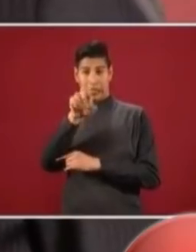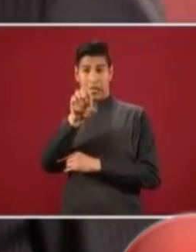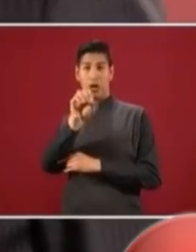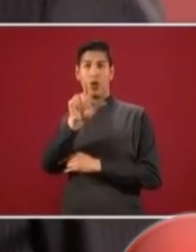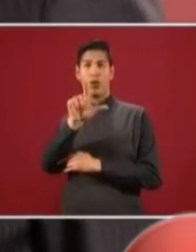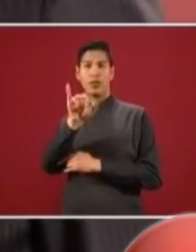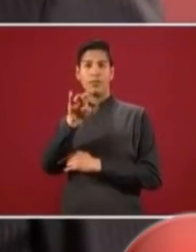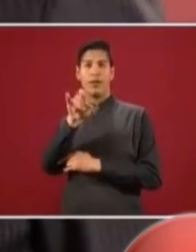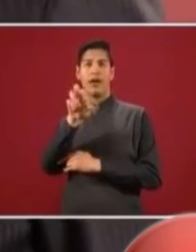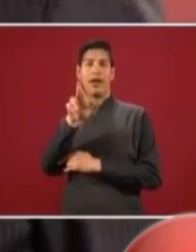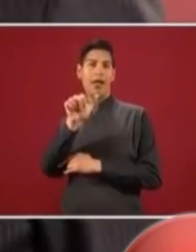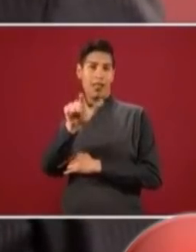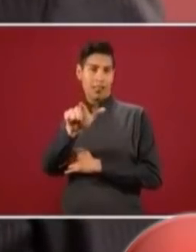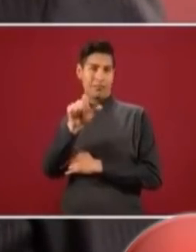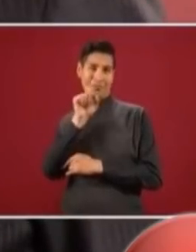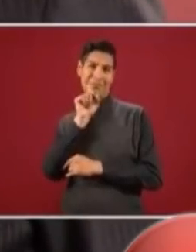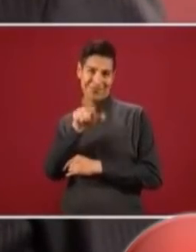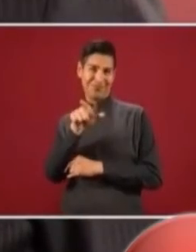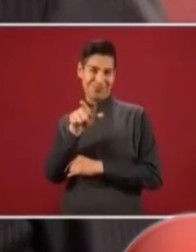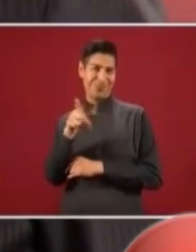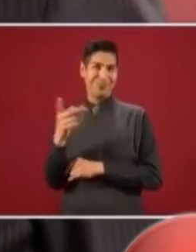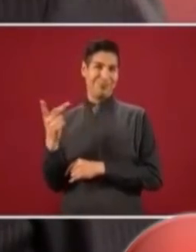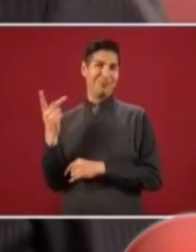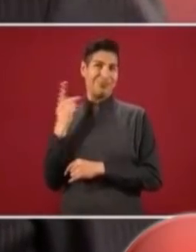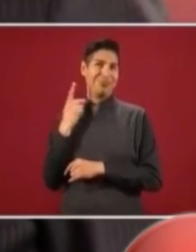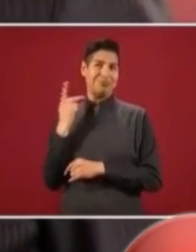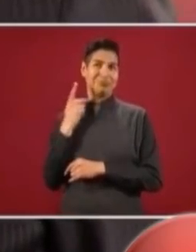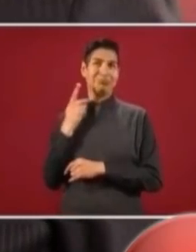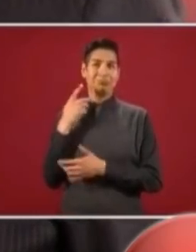al amparo del poder público,